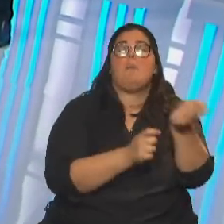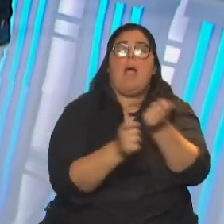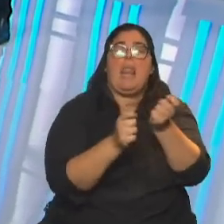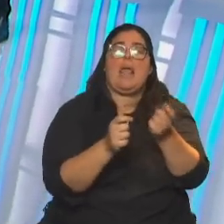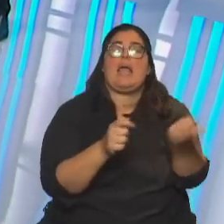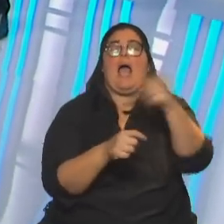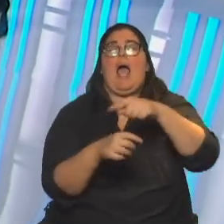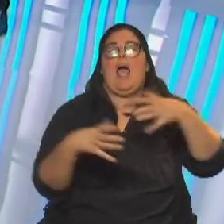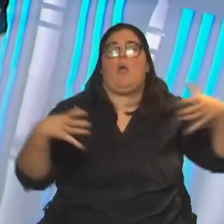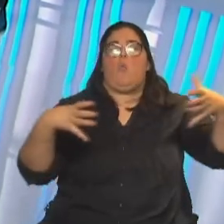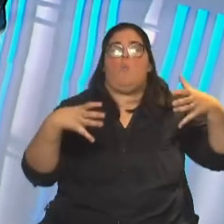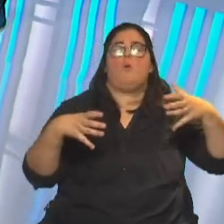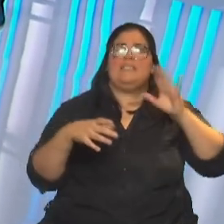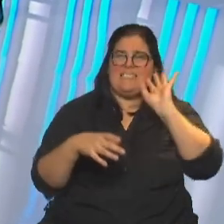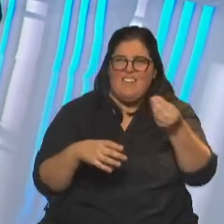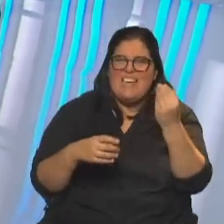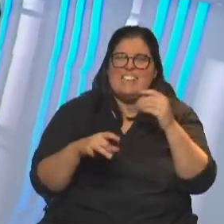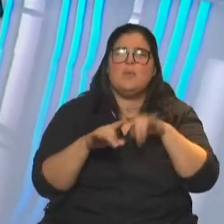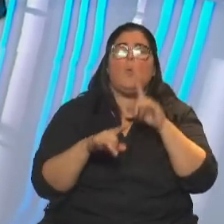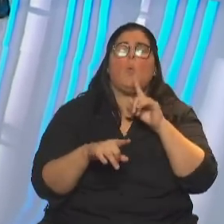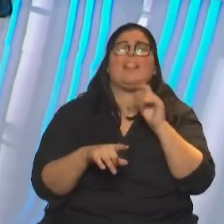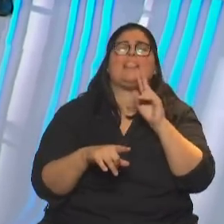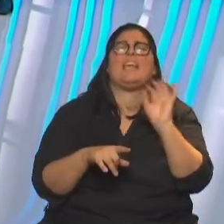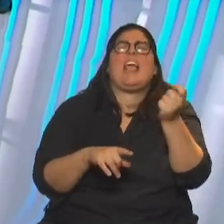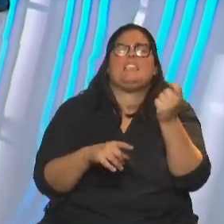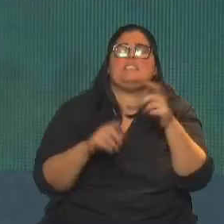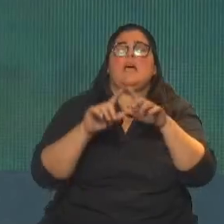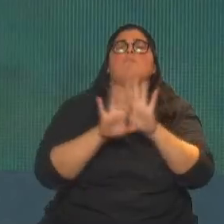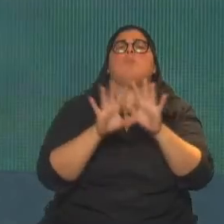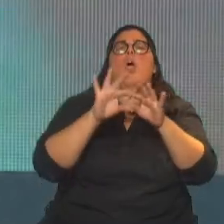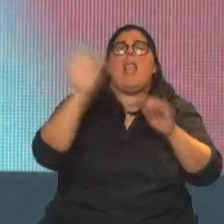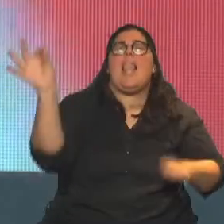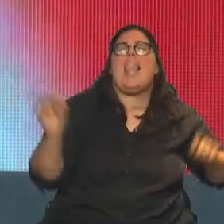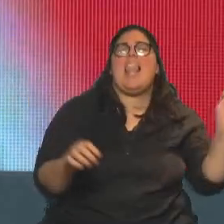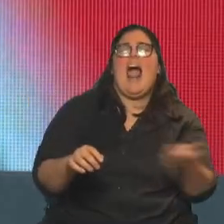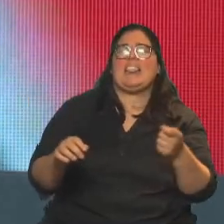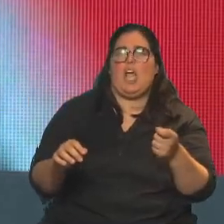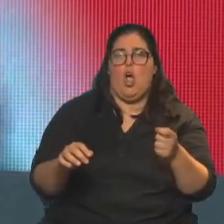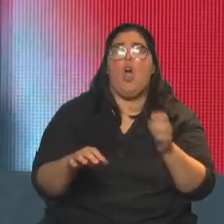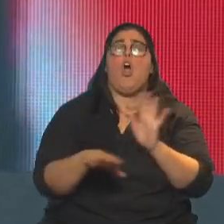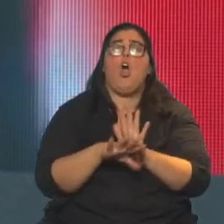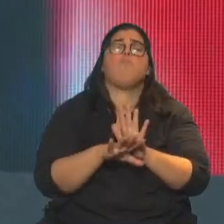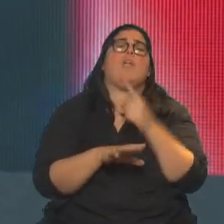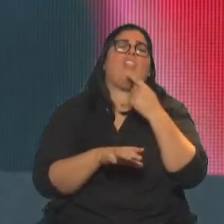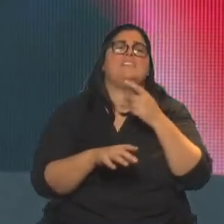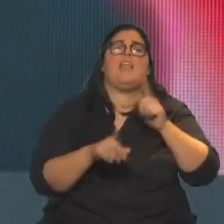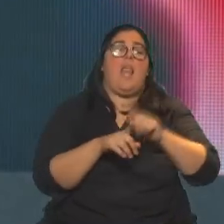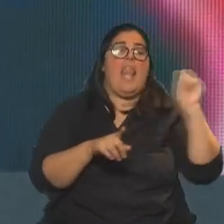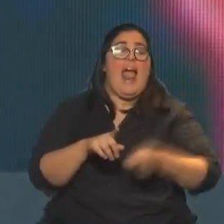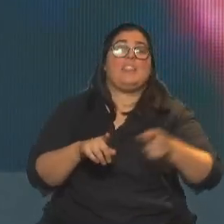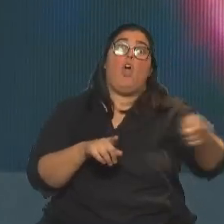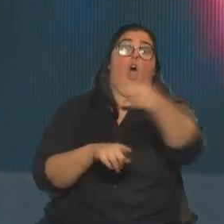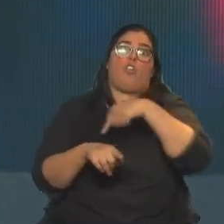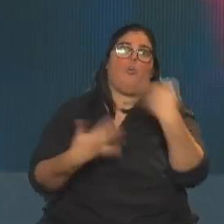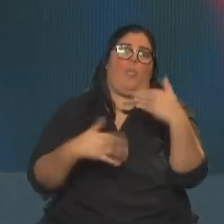grupo conservador. ¿Sabes qué es whip? Los que tienen el látigo, los que hacen que los demás puedan votar. Esa es la metáfora que se utiliza en